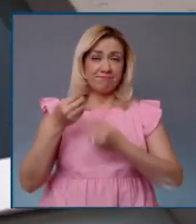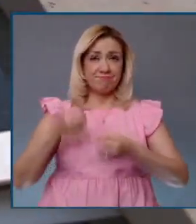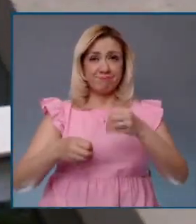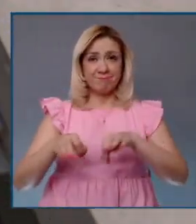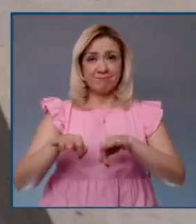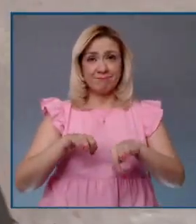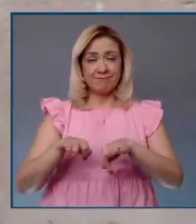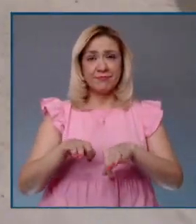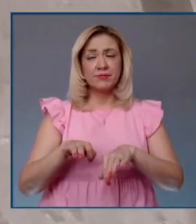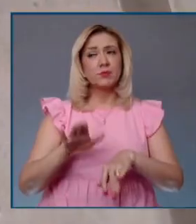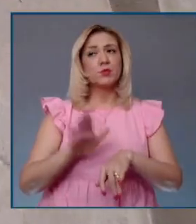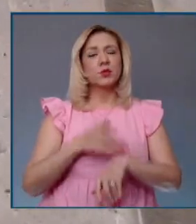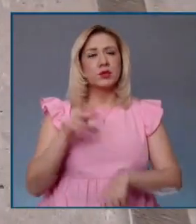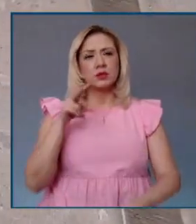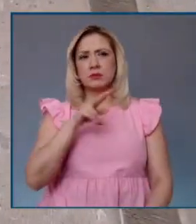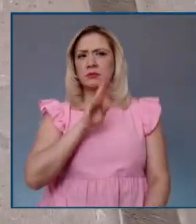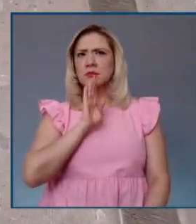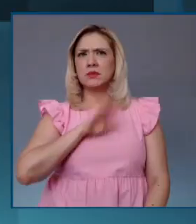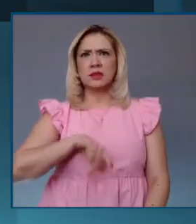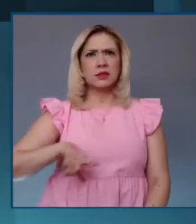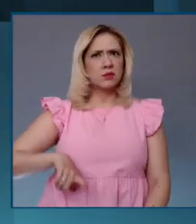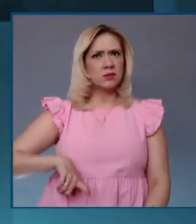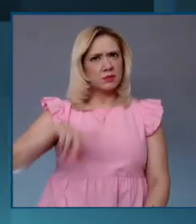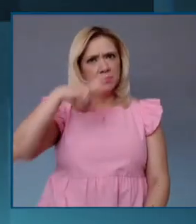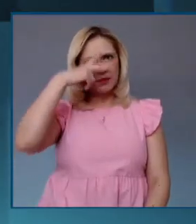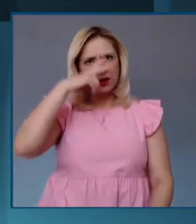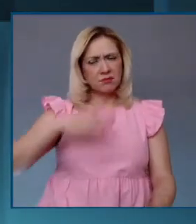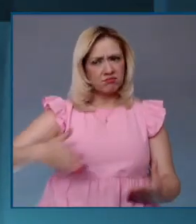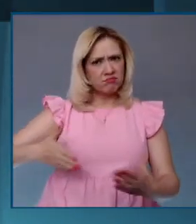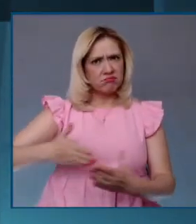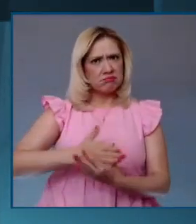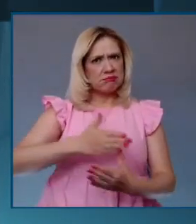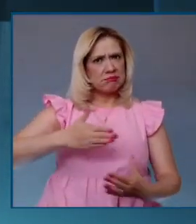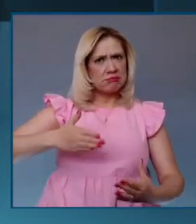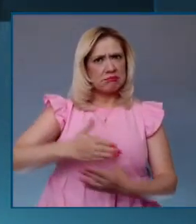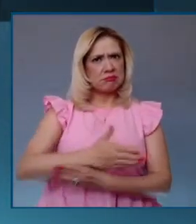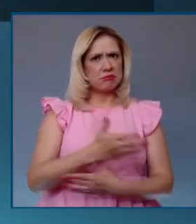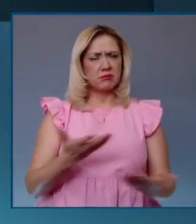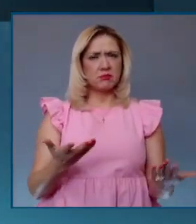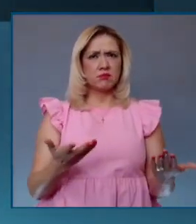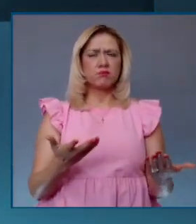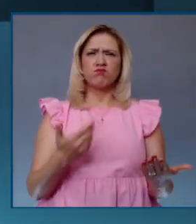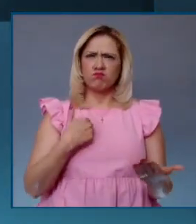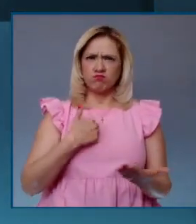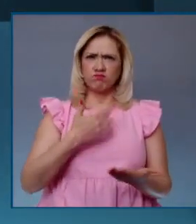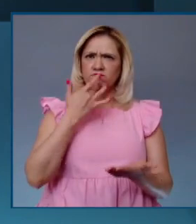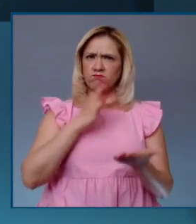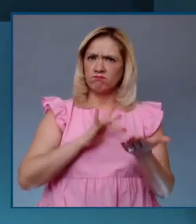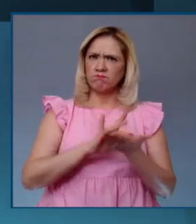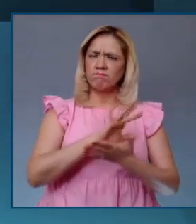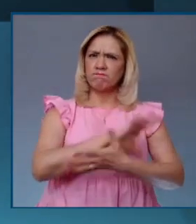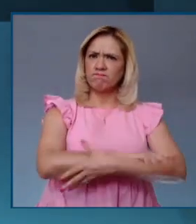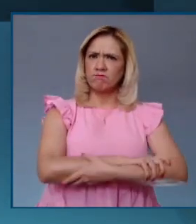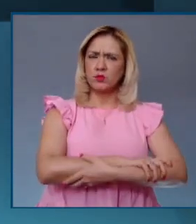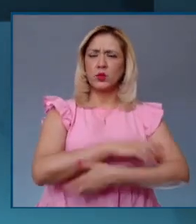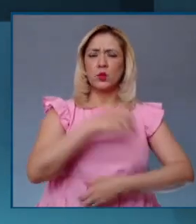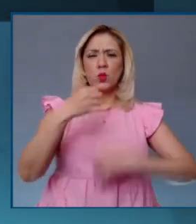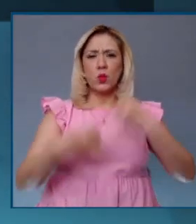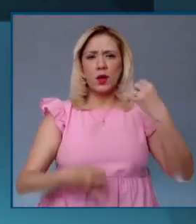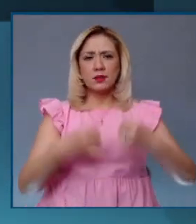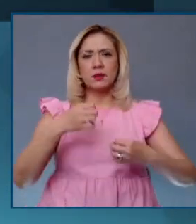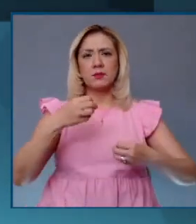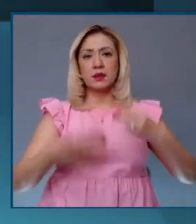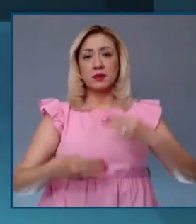las acciones del gobierno mexicano y manifestó su solidaridad con juezas y jueces mexicanos en la defensa de la independencia